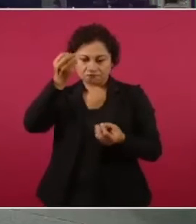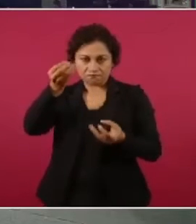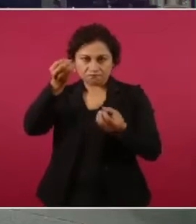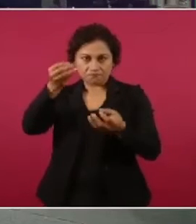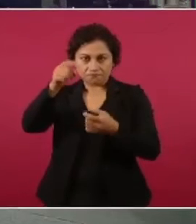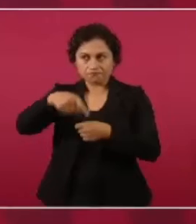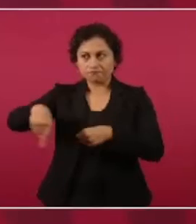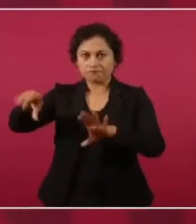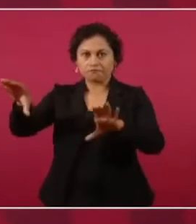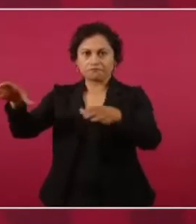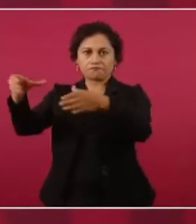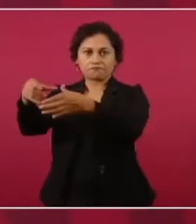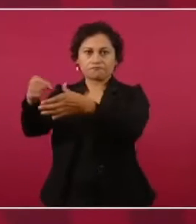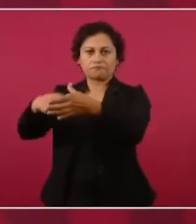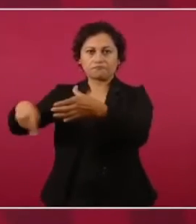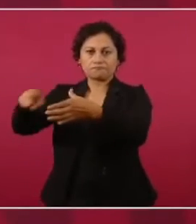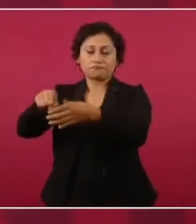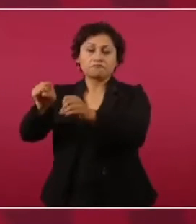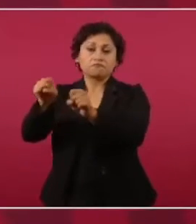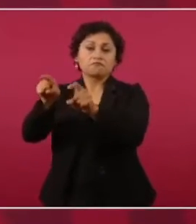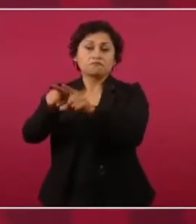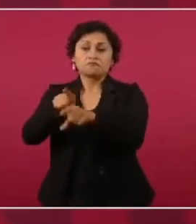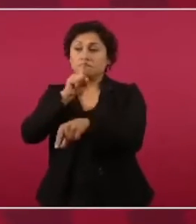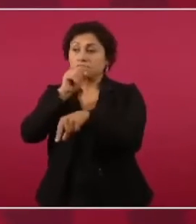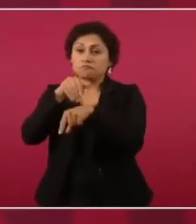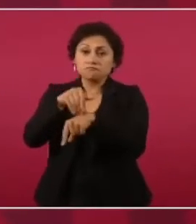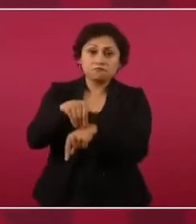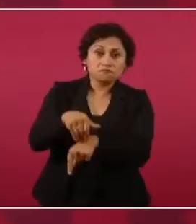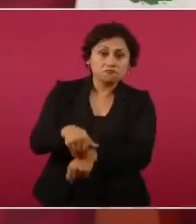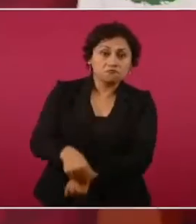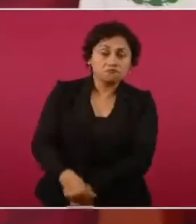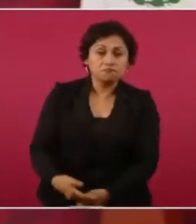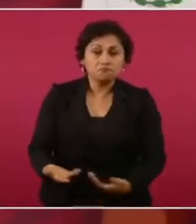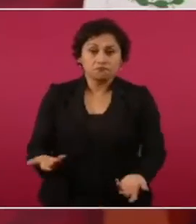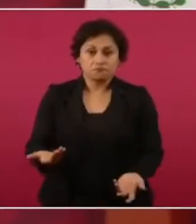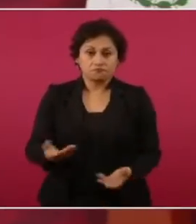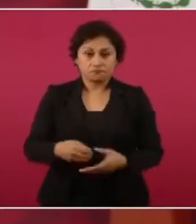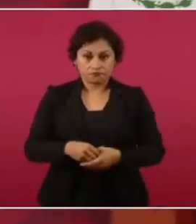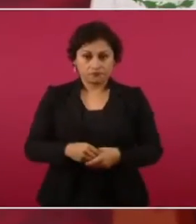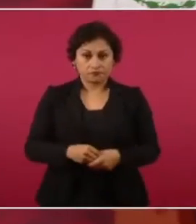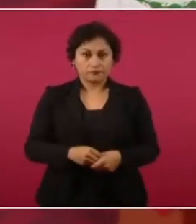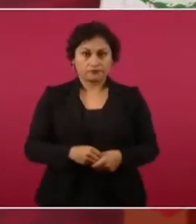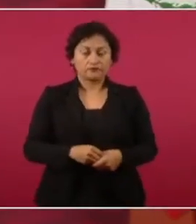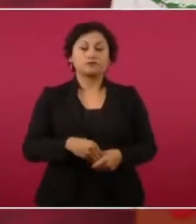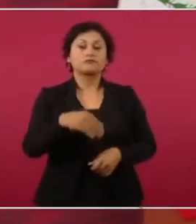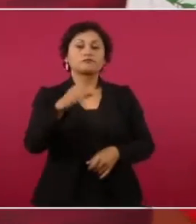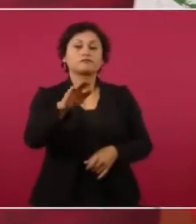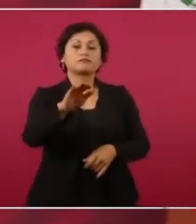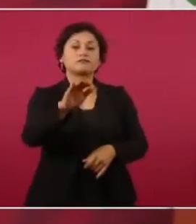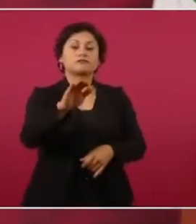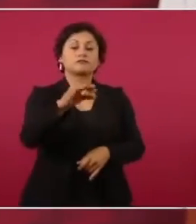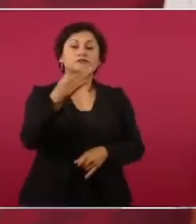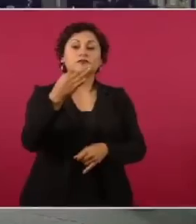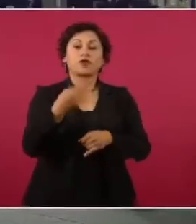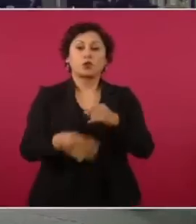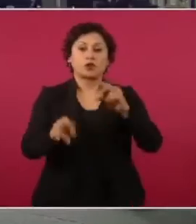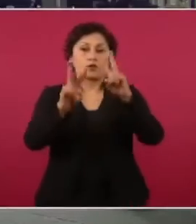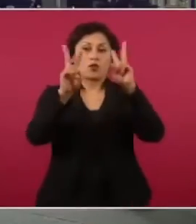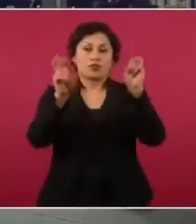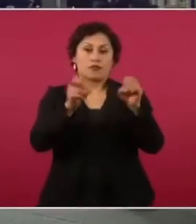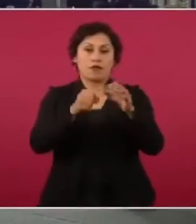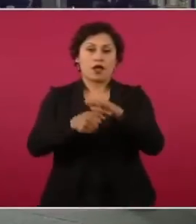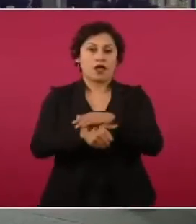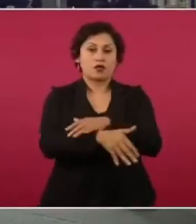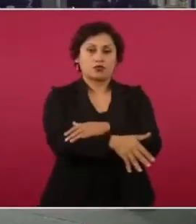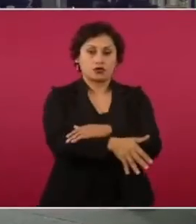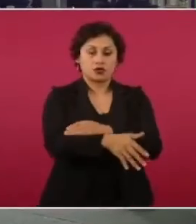y salameros, que nunca faltan. Señor, finalmente del asunto de Ayotzinapa, ¿cuál